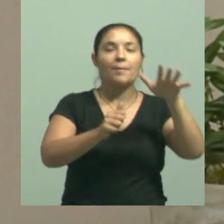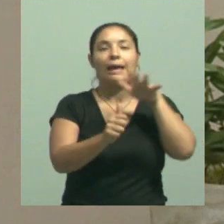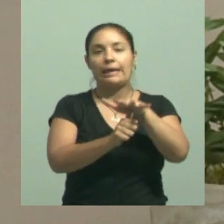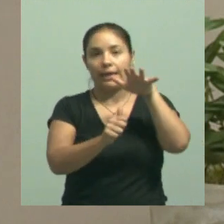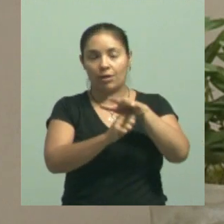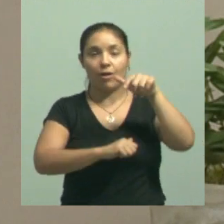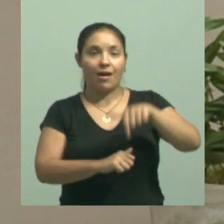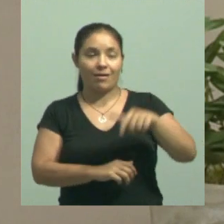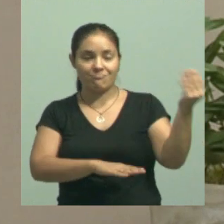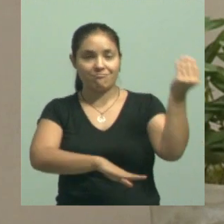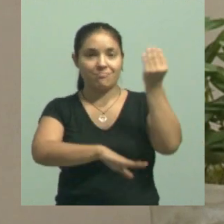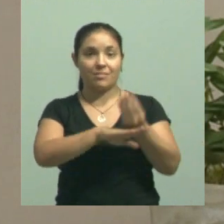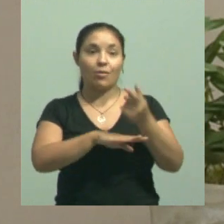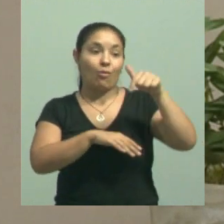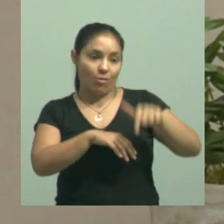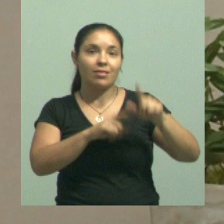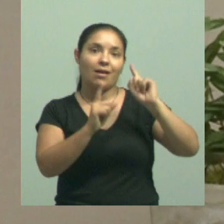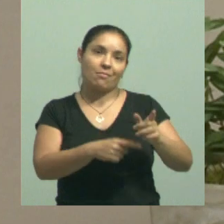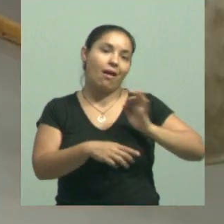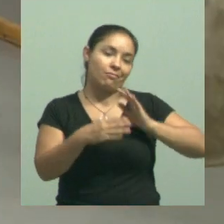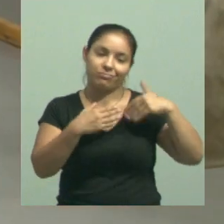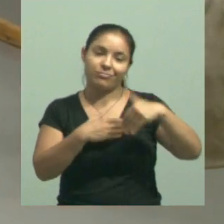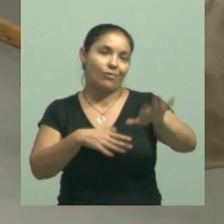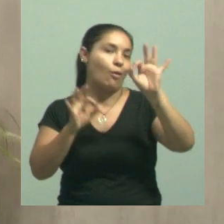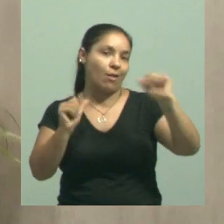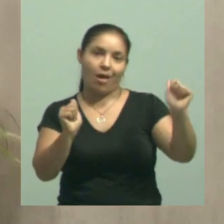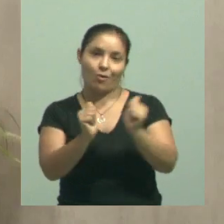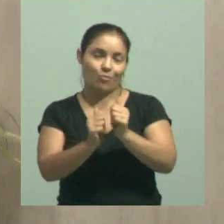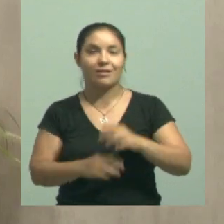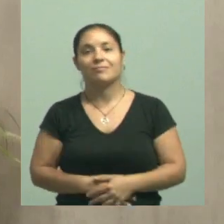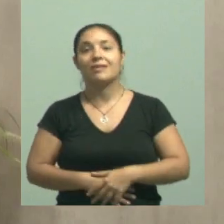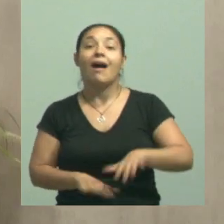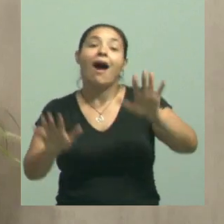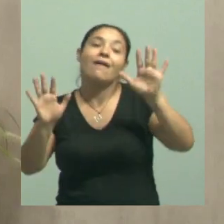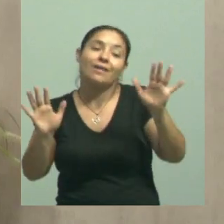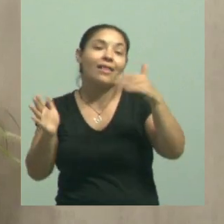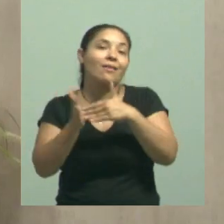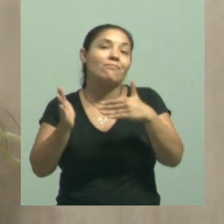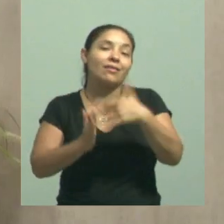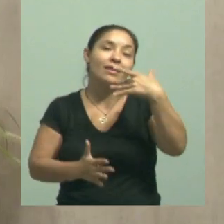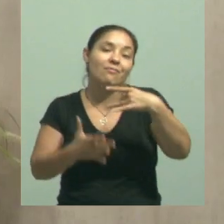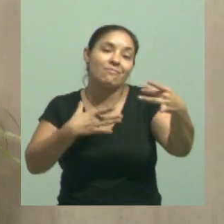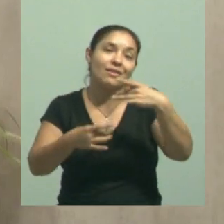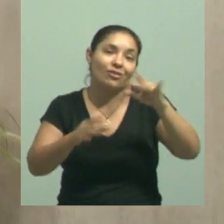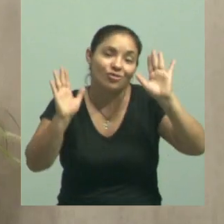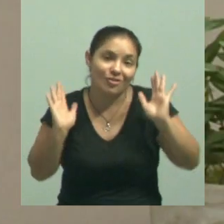y comprometida ya para el resto del año, ¿no, Julia? ¿Qué me decís? Vamos a ver cuáles son las invitaciones que me hacen. Sobre esa